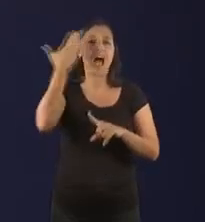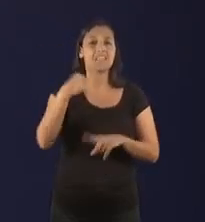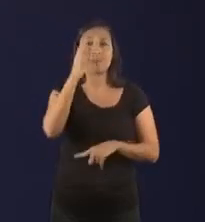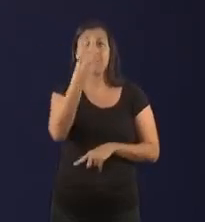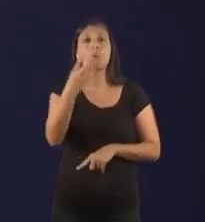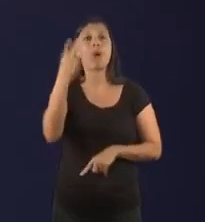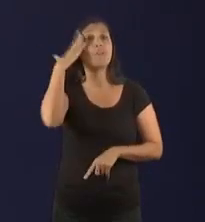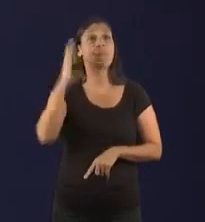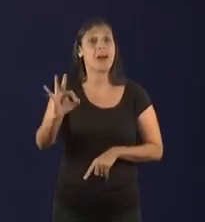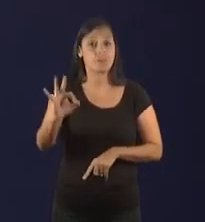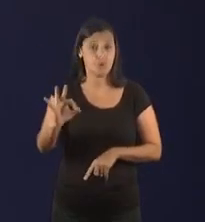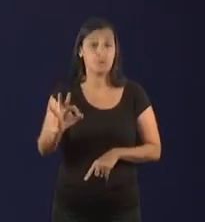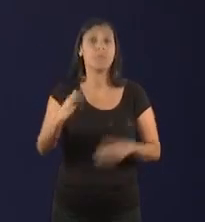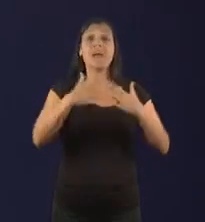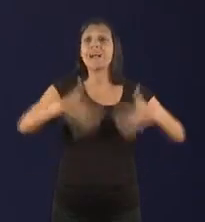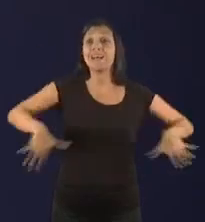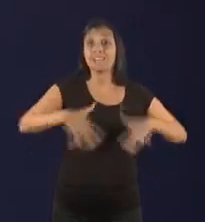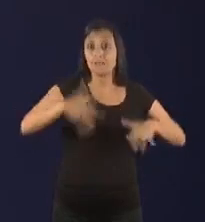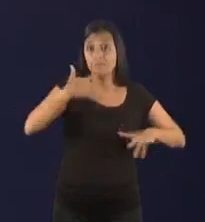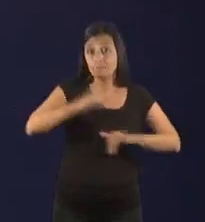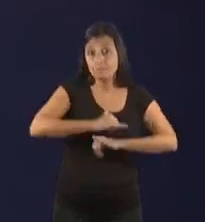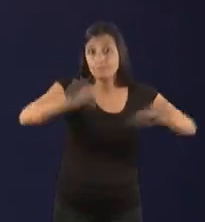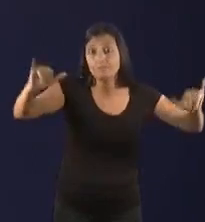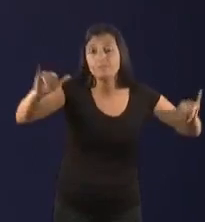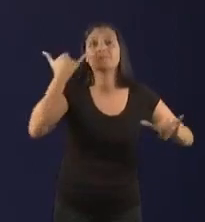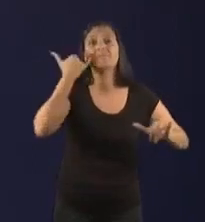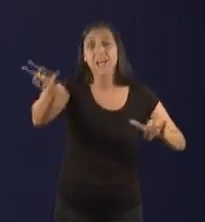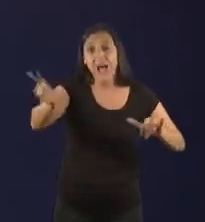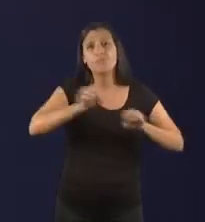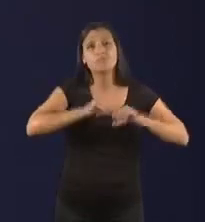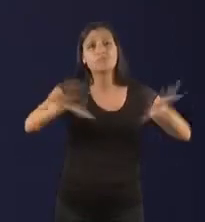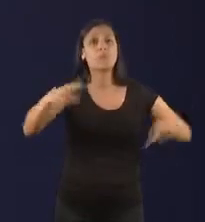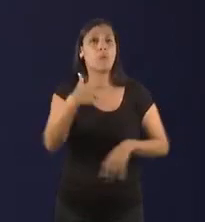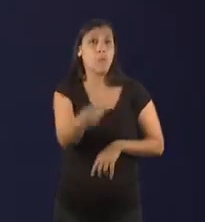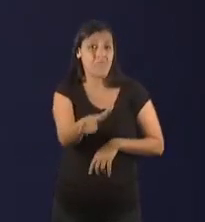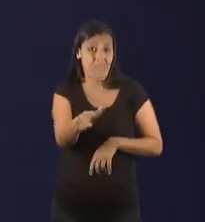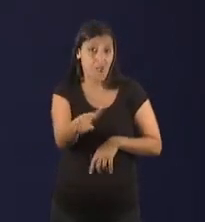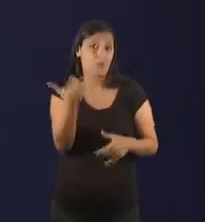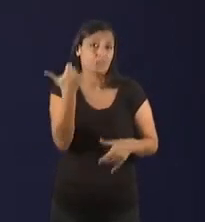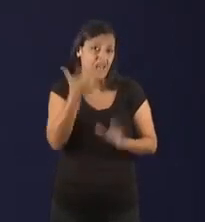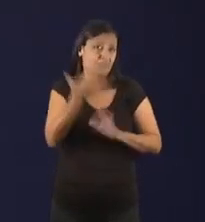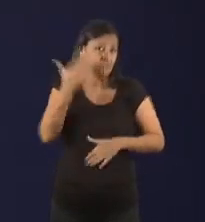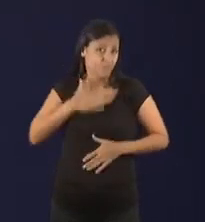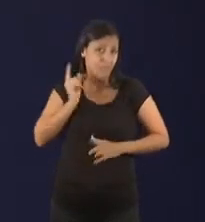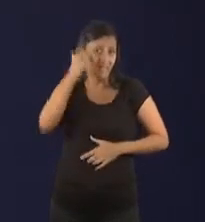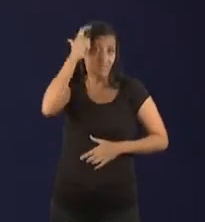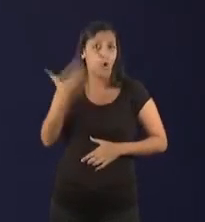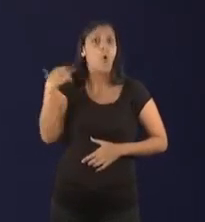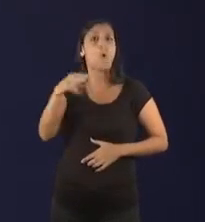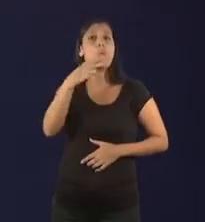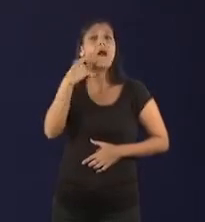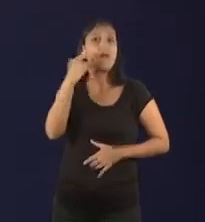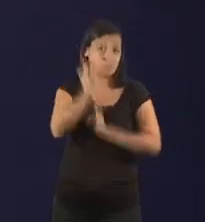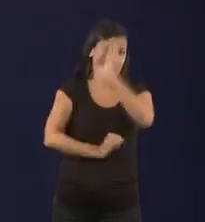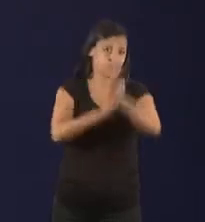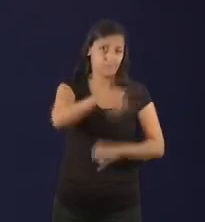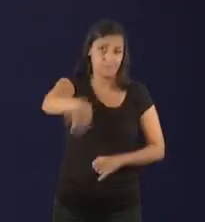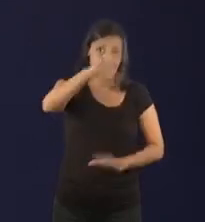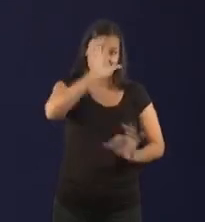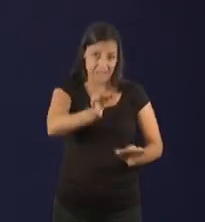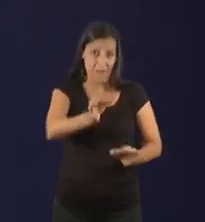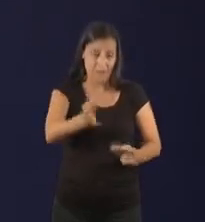marzo la casa rosada publicó un un video eh Un spot el cual yo les había comentado creo que el viernes que iba que iba efectivamente